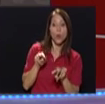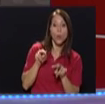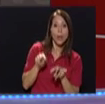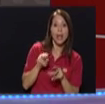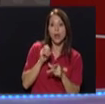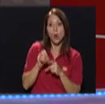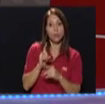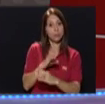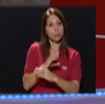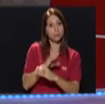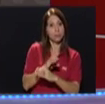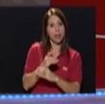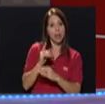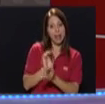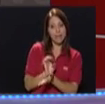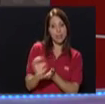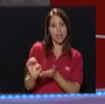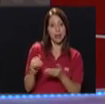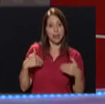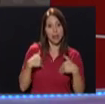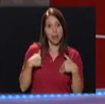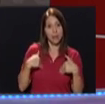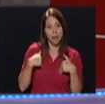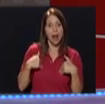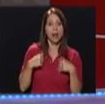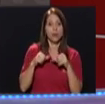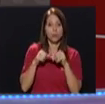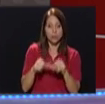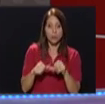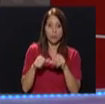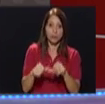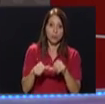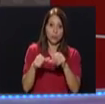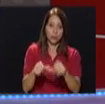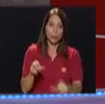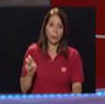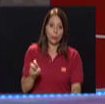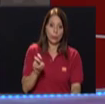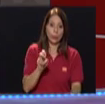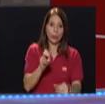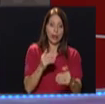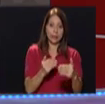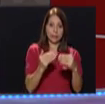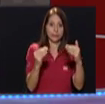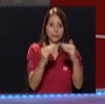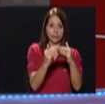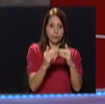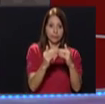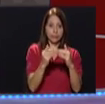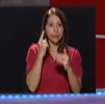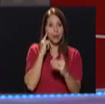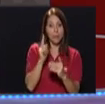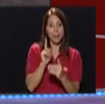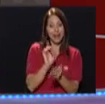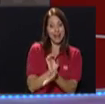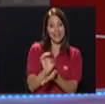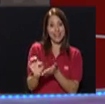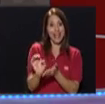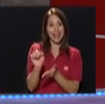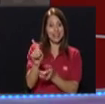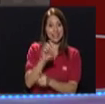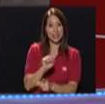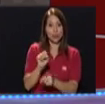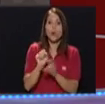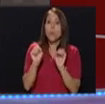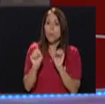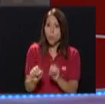sencillamente lo ven o que tomen las medidas que tendrían que tomar para evitar que ese animal siga llegando constantemente y así